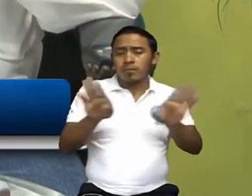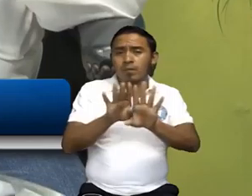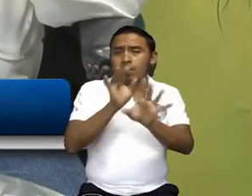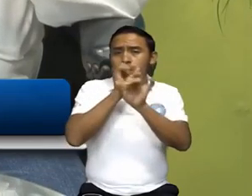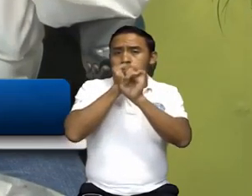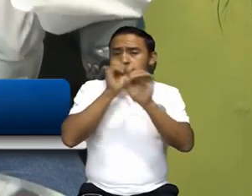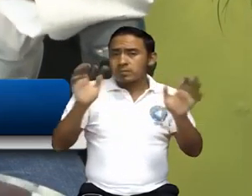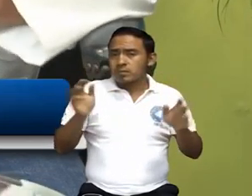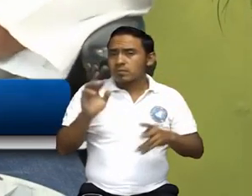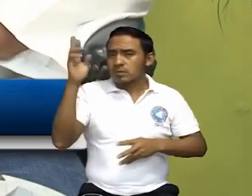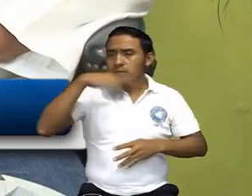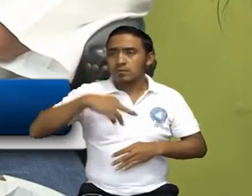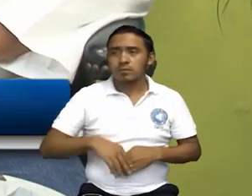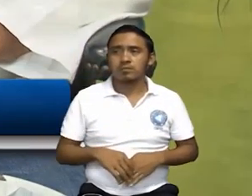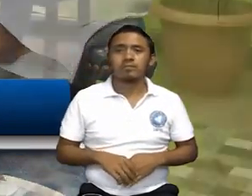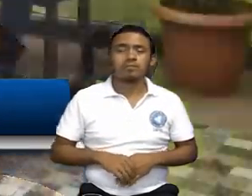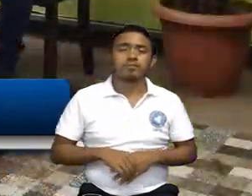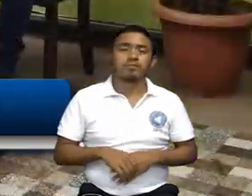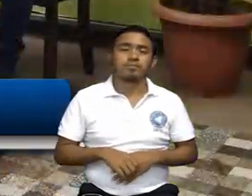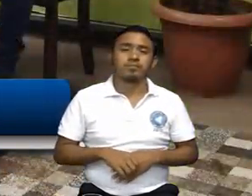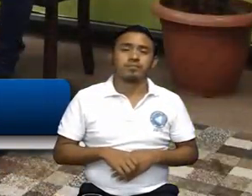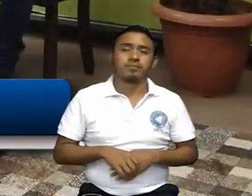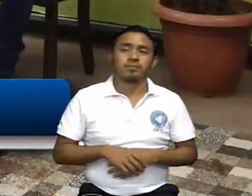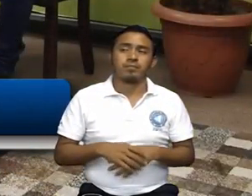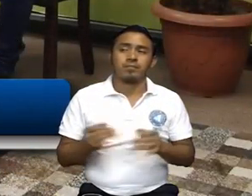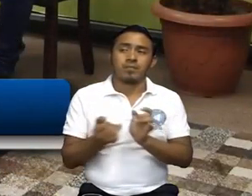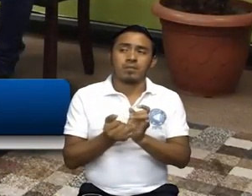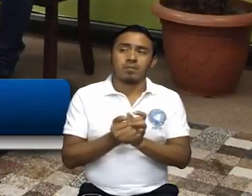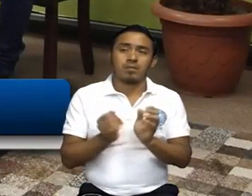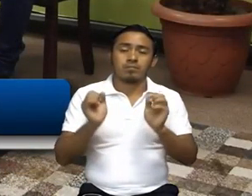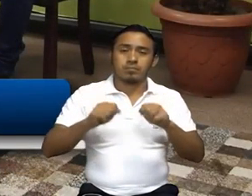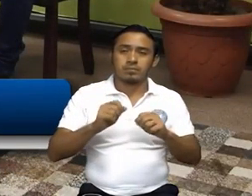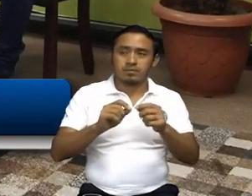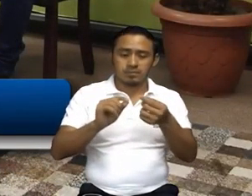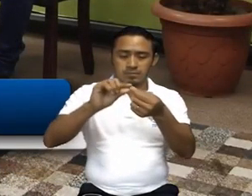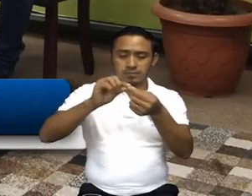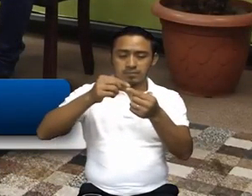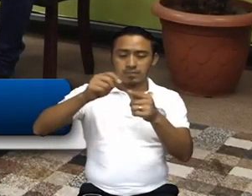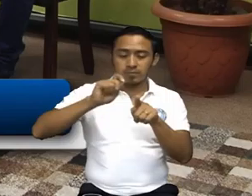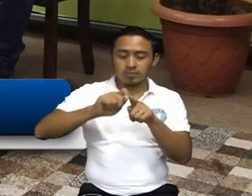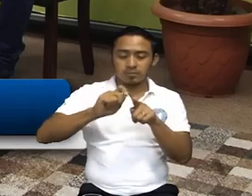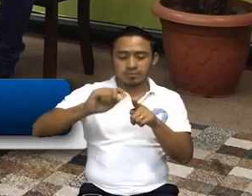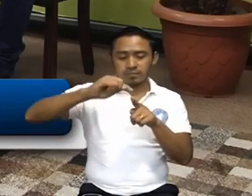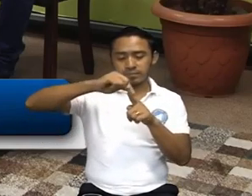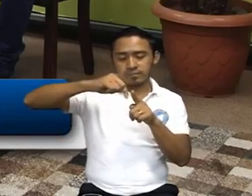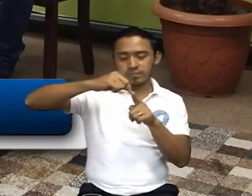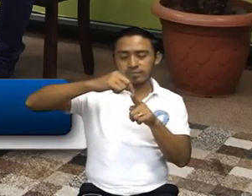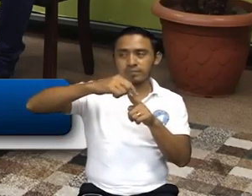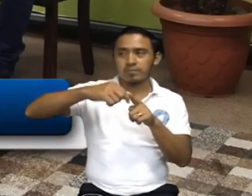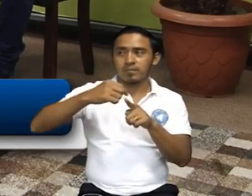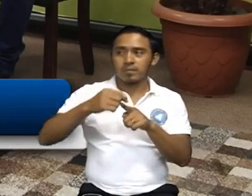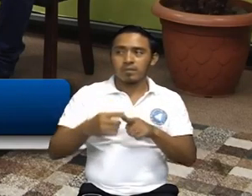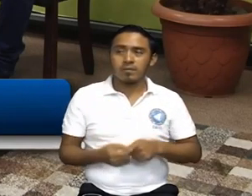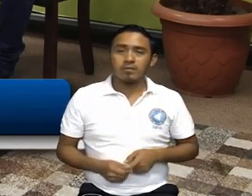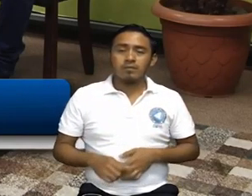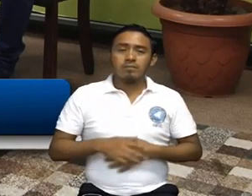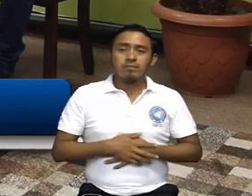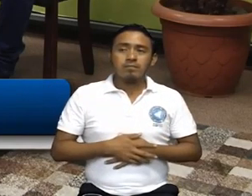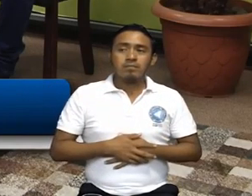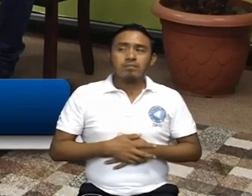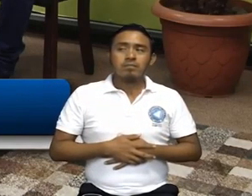¿Ya? Incluso se pueden comer la parte del rojita del fósforo, ¿cómo que se llama? Sí, la parte del cerillo, que